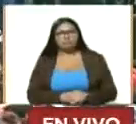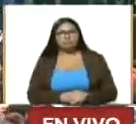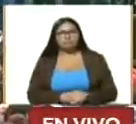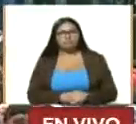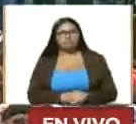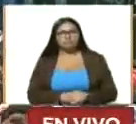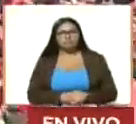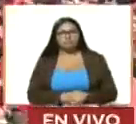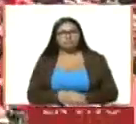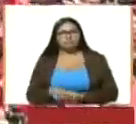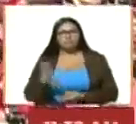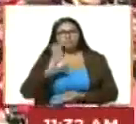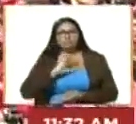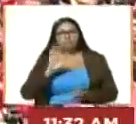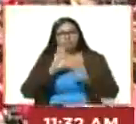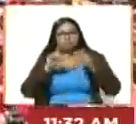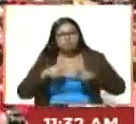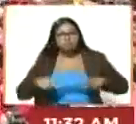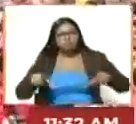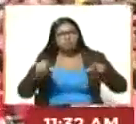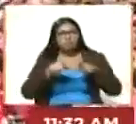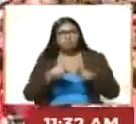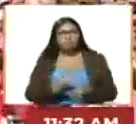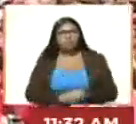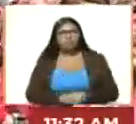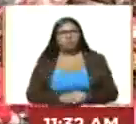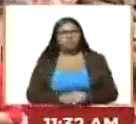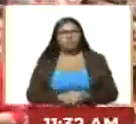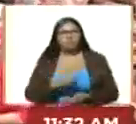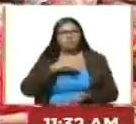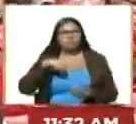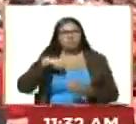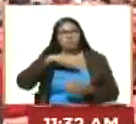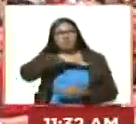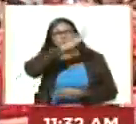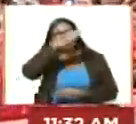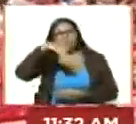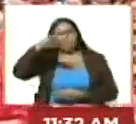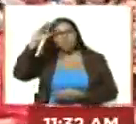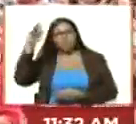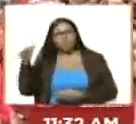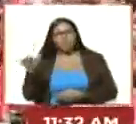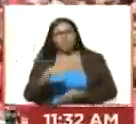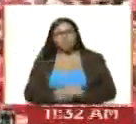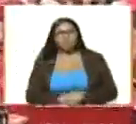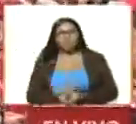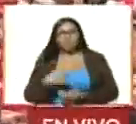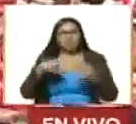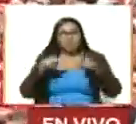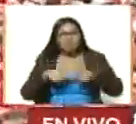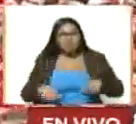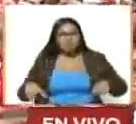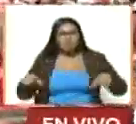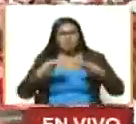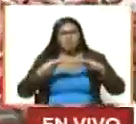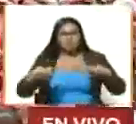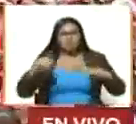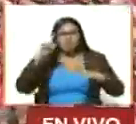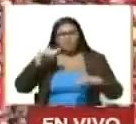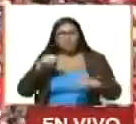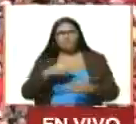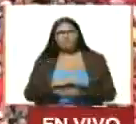estas latitudes, de estas montañas, de estos suelos, también